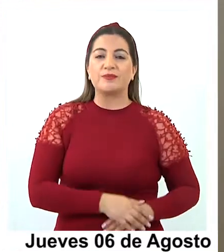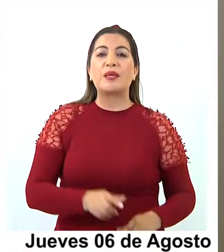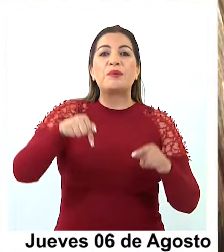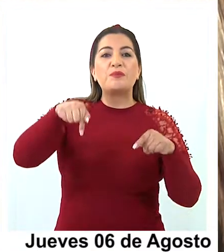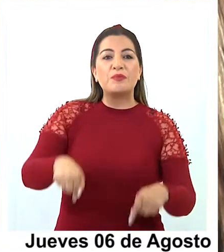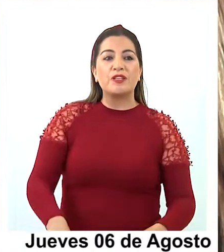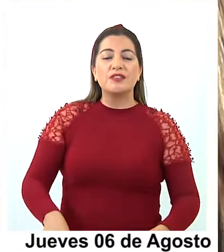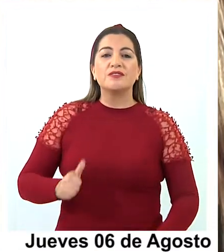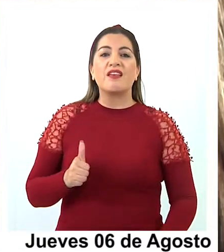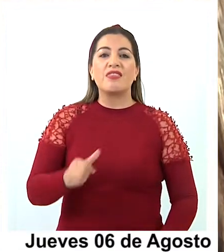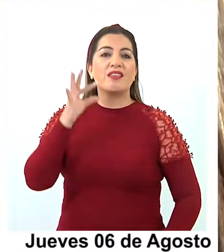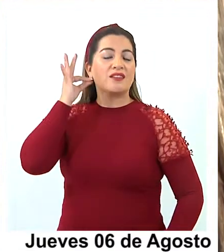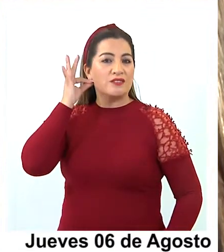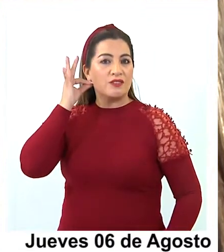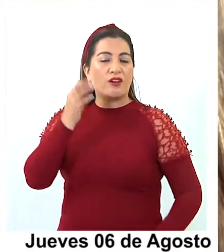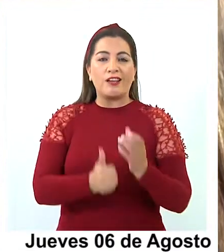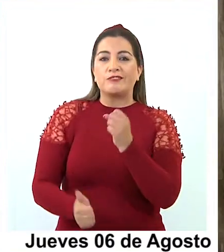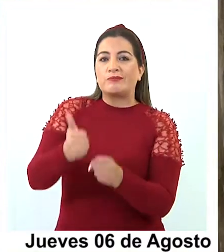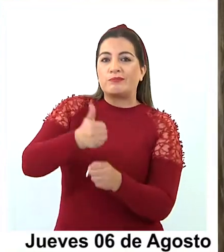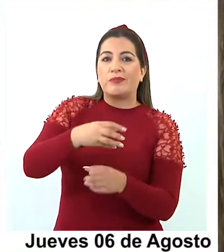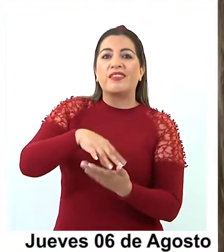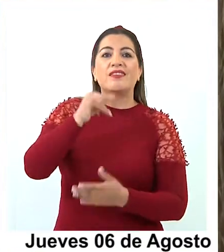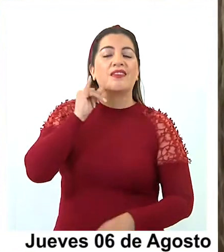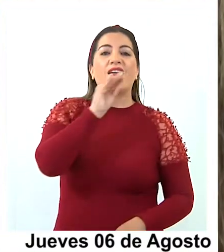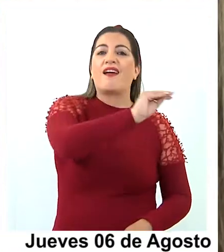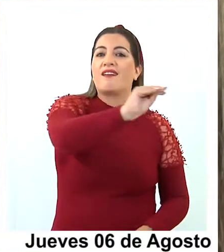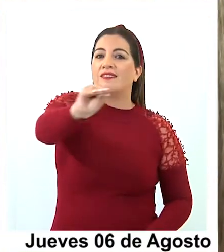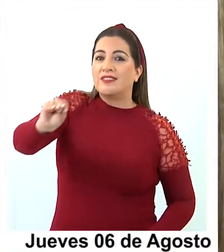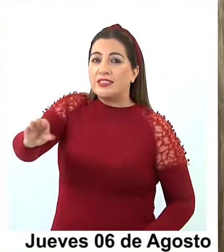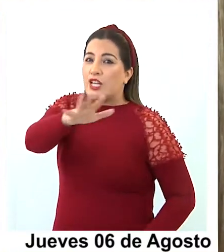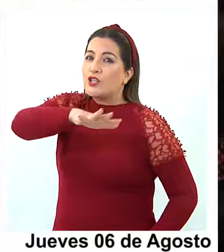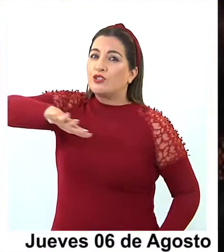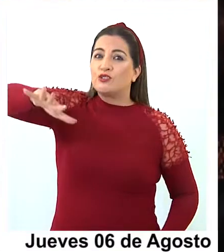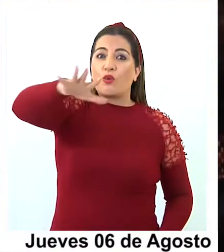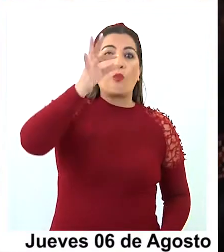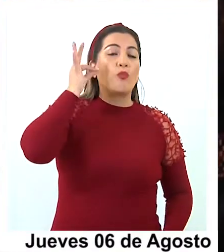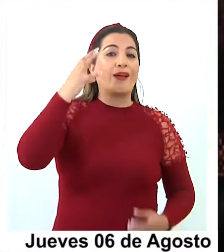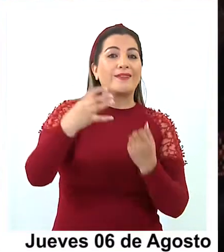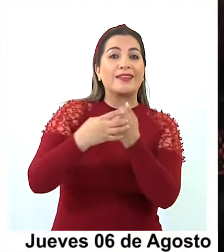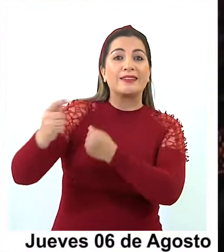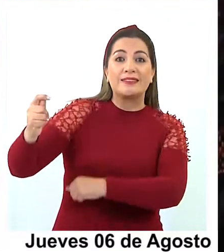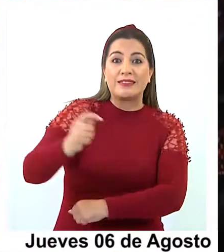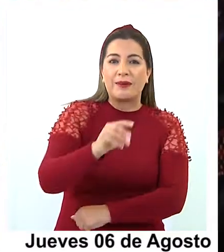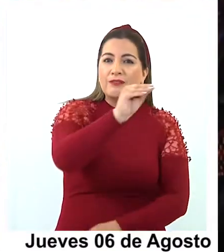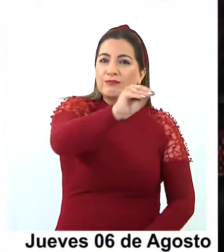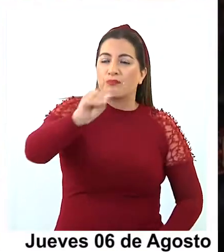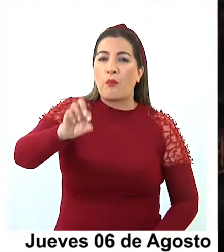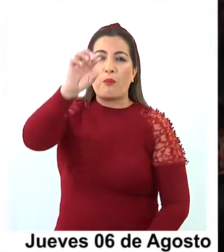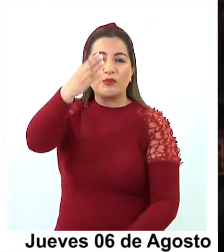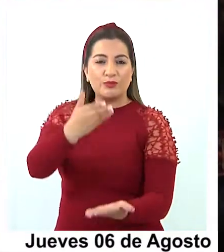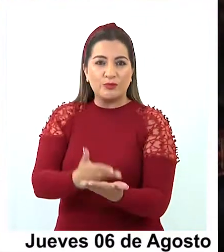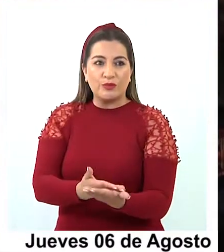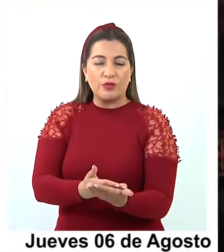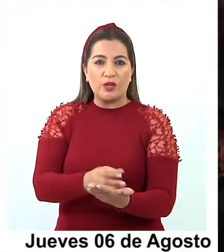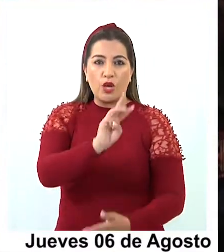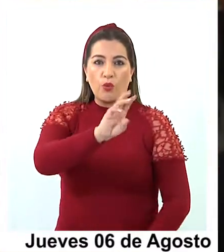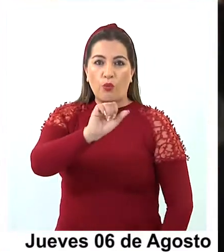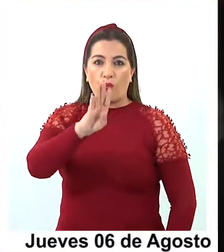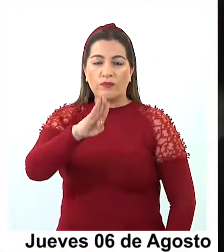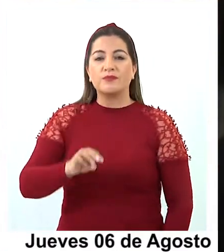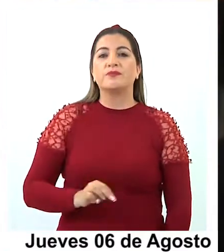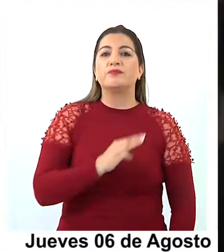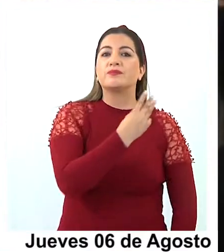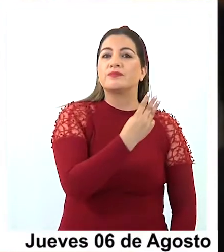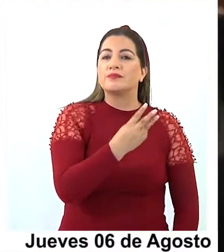nuestra región. Es por eso que la directora regional subrogante realizó un llamado a todas las mujeres de la región de Tarapacá a postular a través